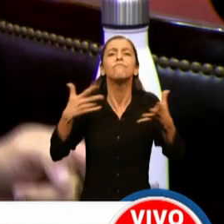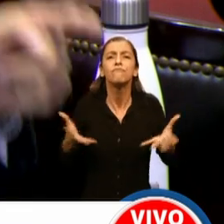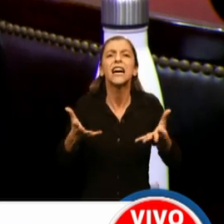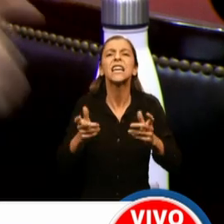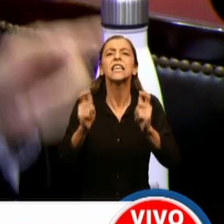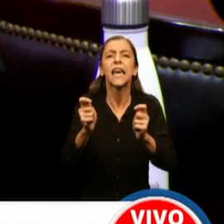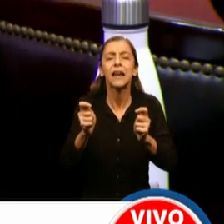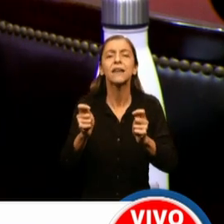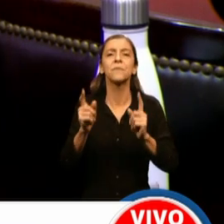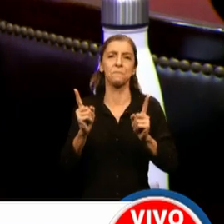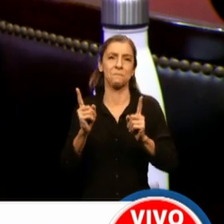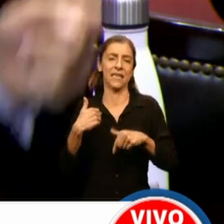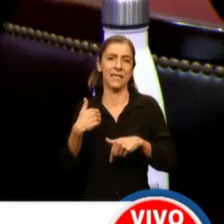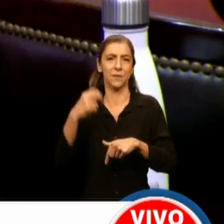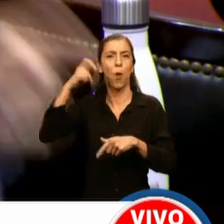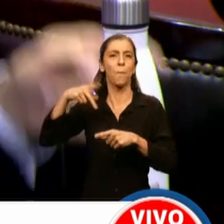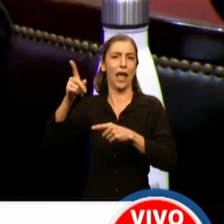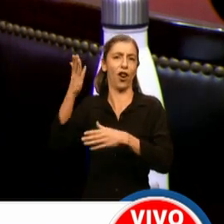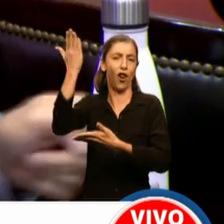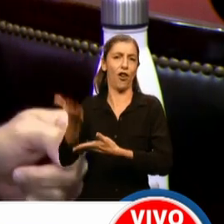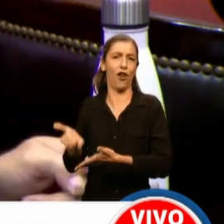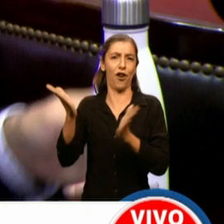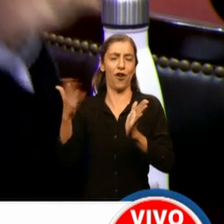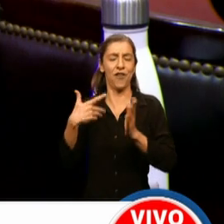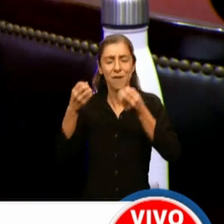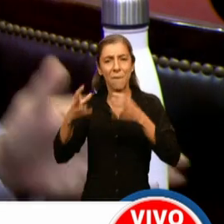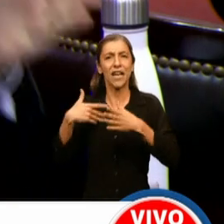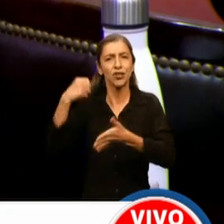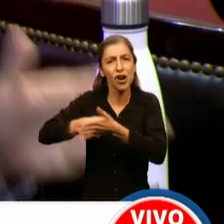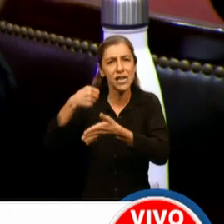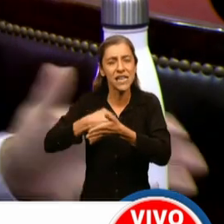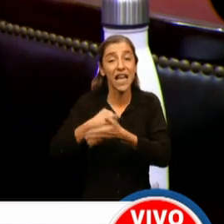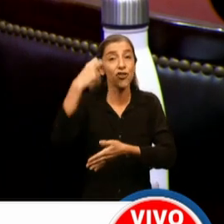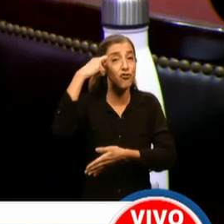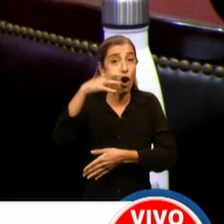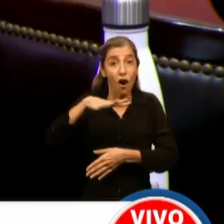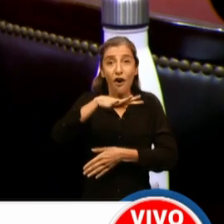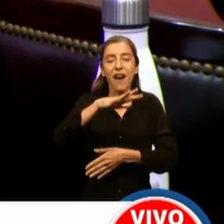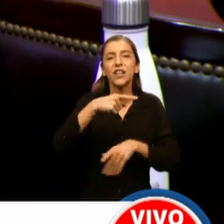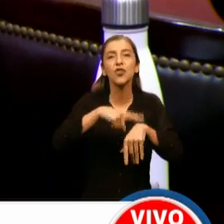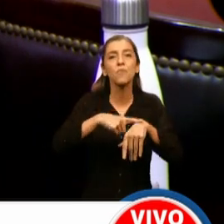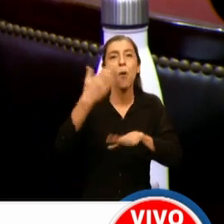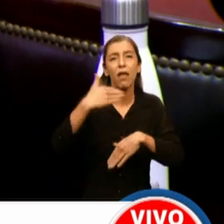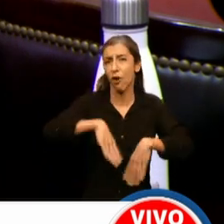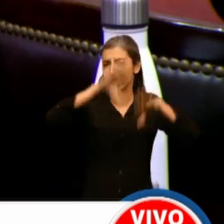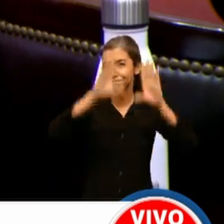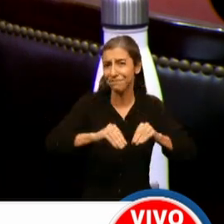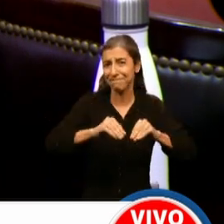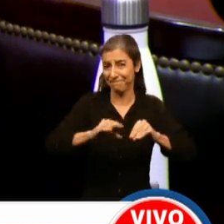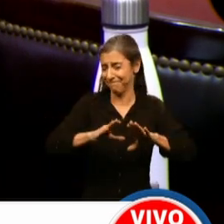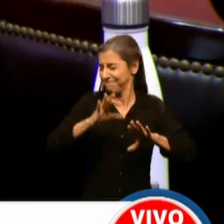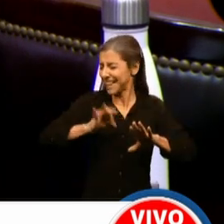juan domingo perón y el congreso de la nación por unanimidad en el año 73